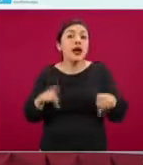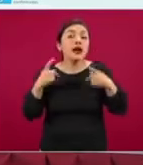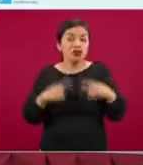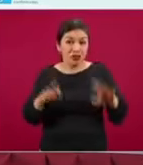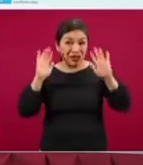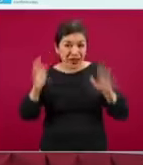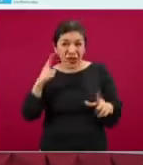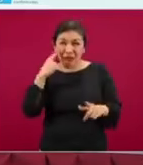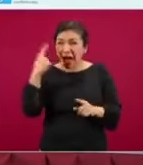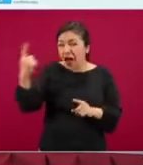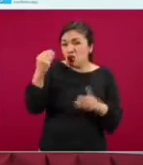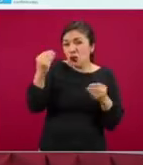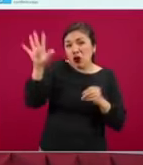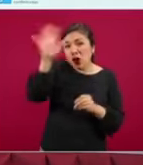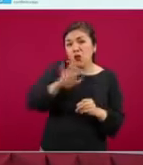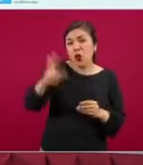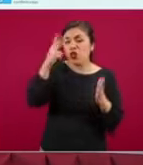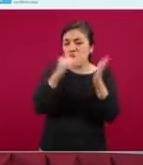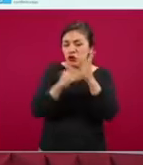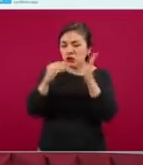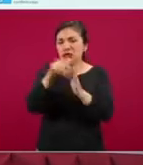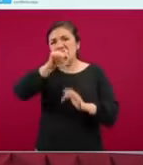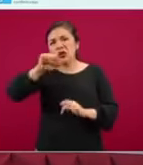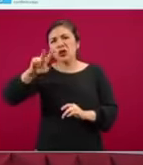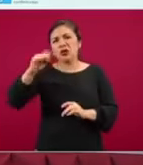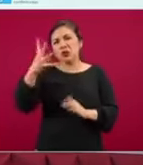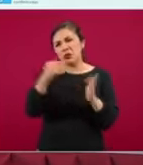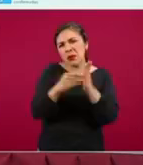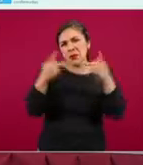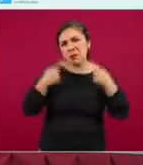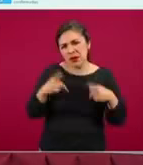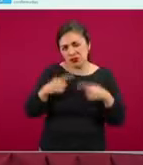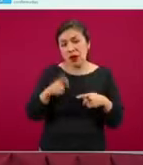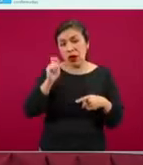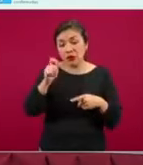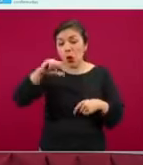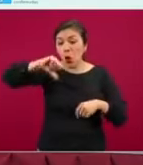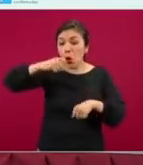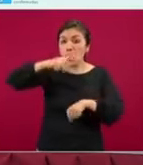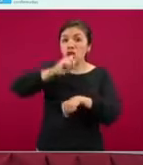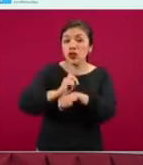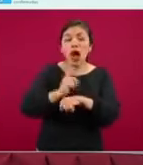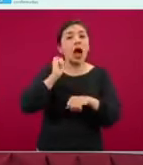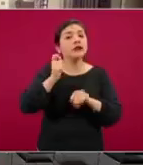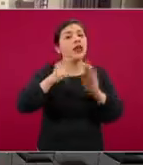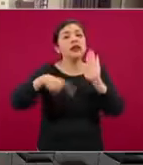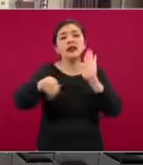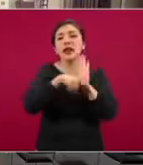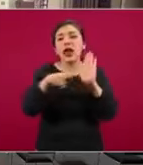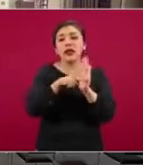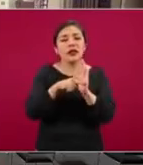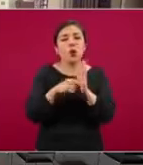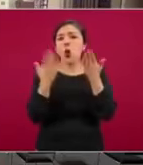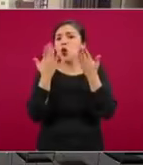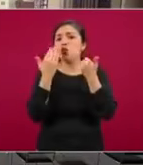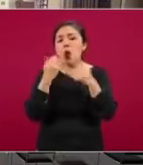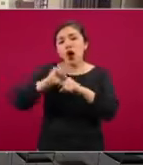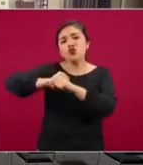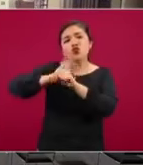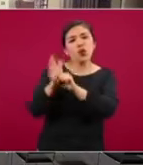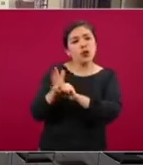que de ese gran total de más de 2.684.000 personas, ya para el día de hoy dieron negativas a la prueba